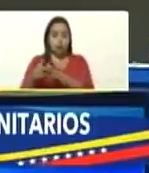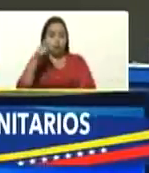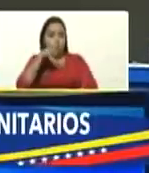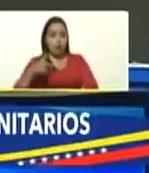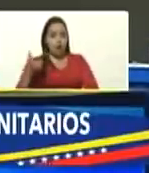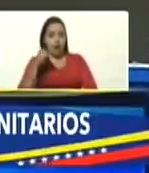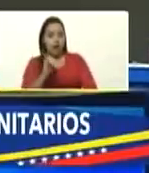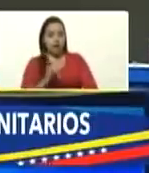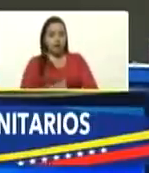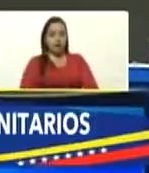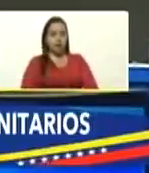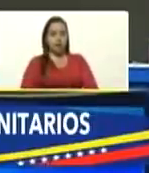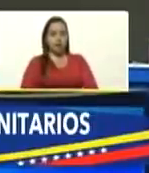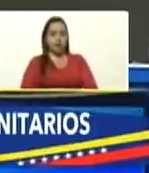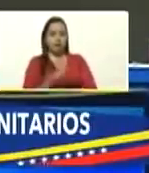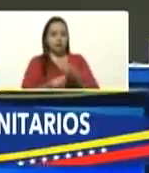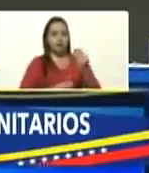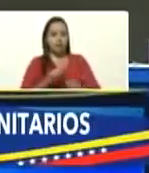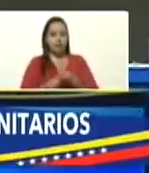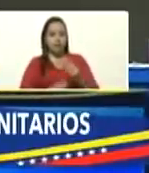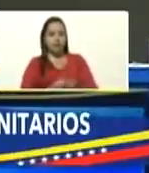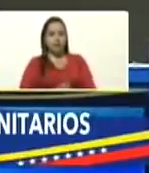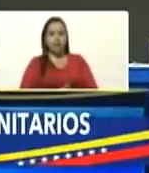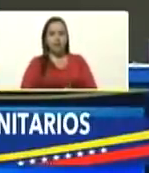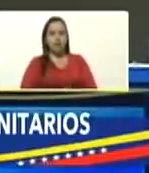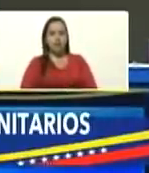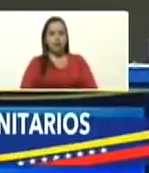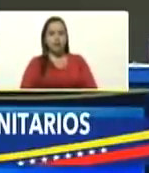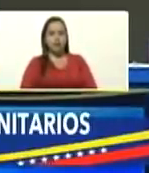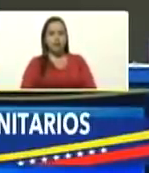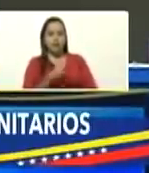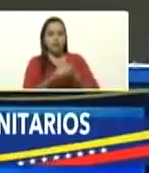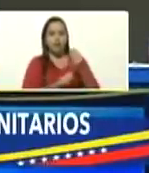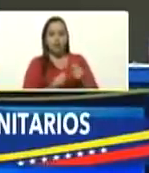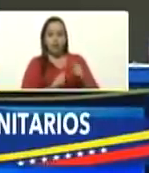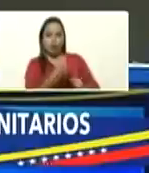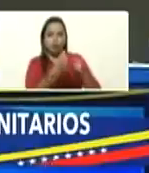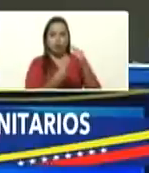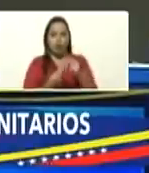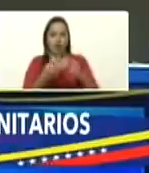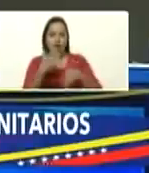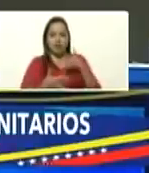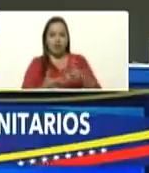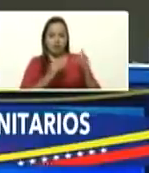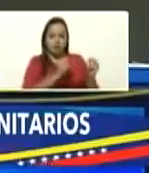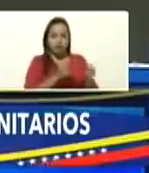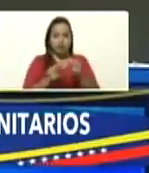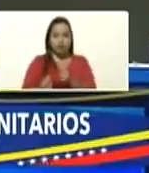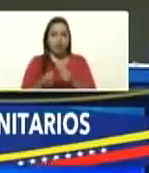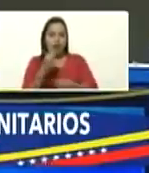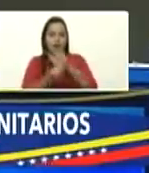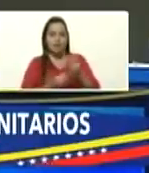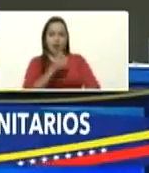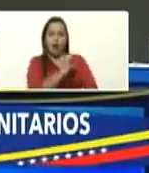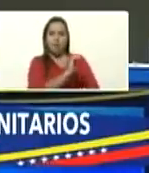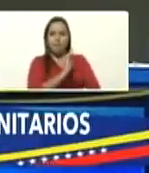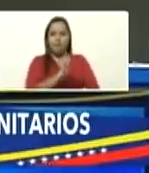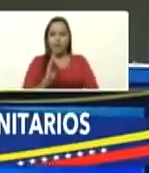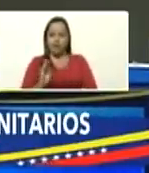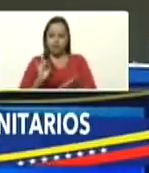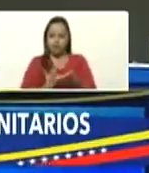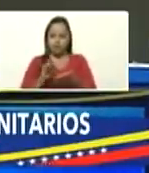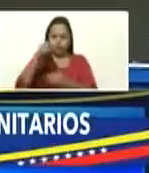ellos levantarían para poder pasar a la construcción de la agenda concreta de acción. Creamos una app, una